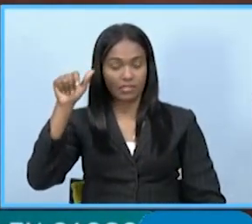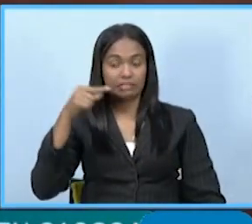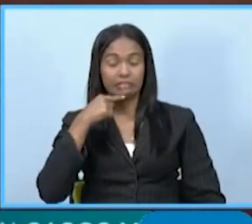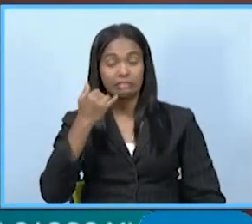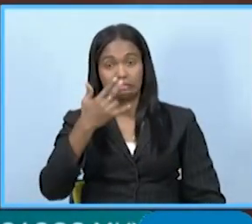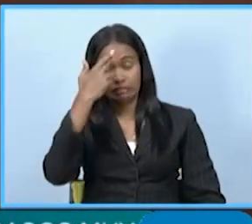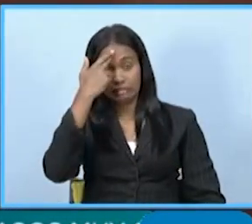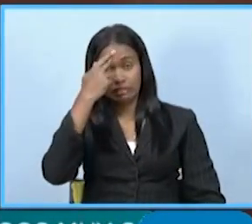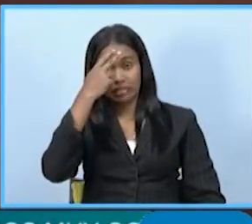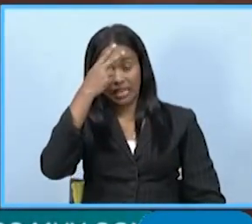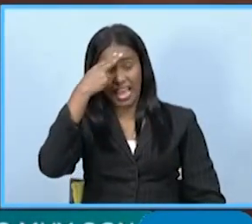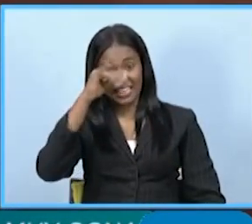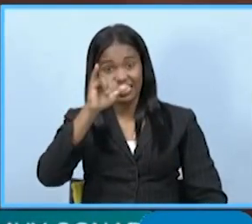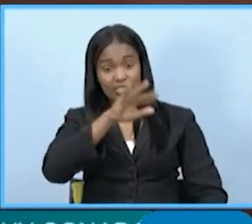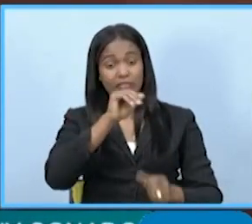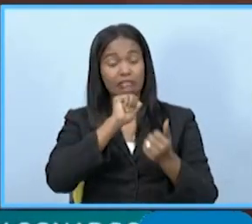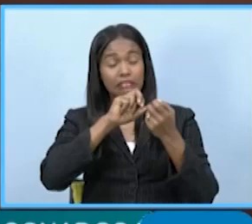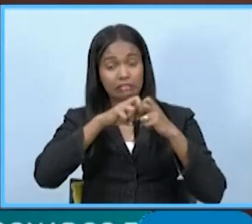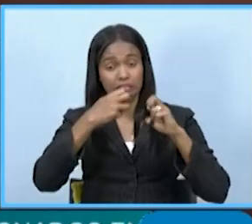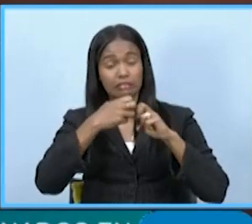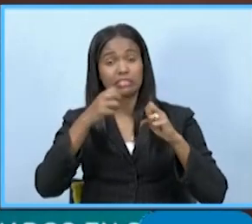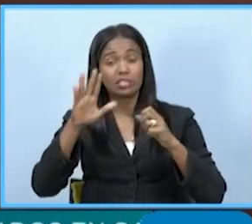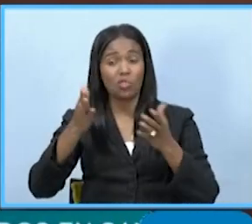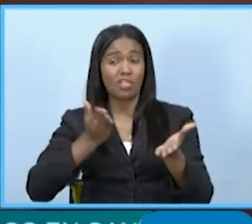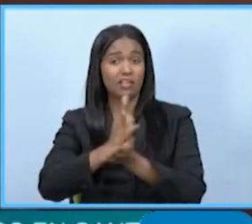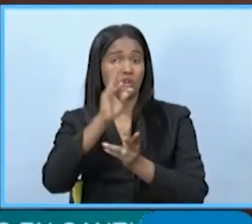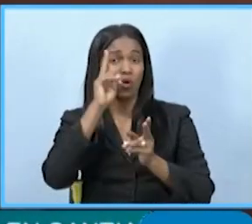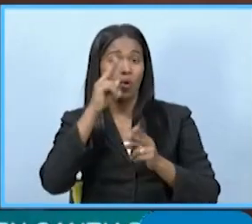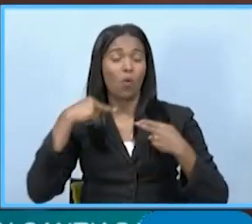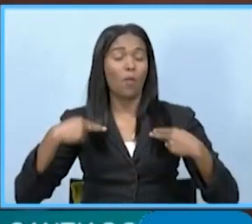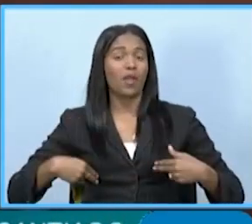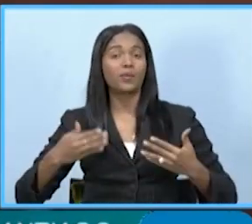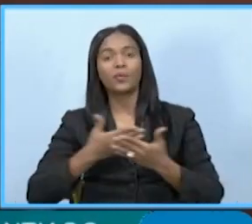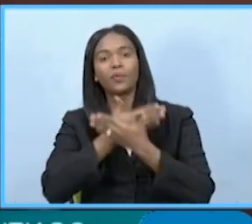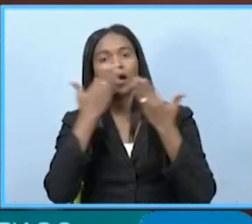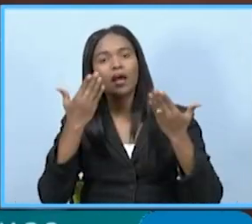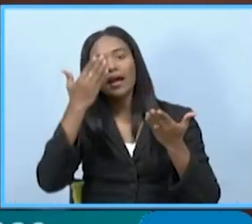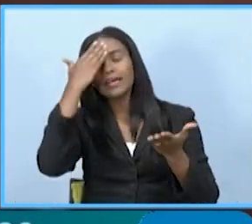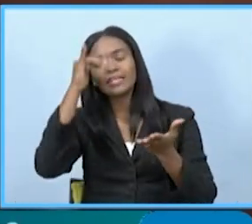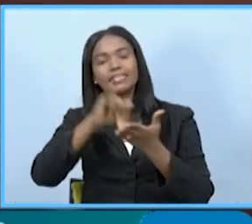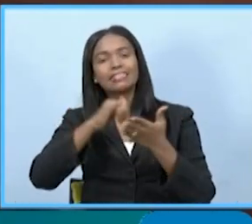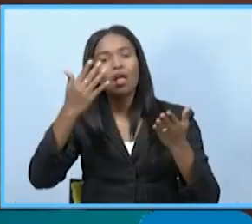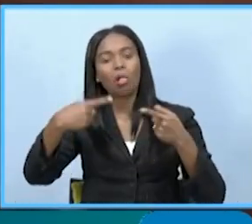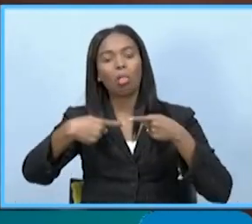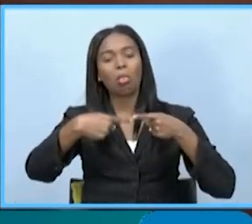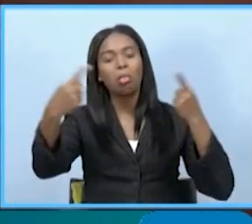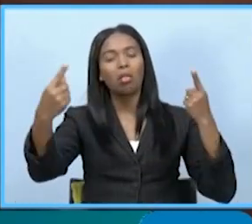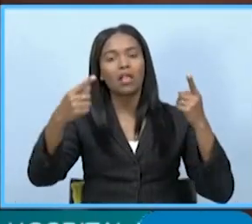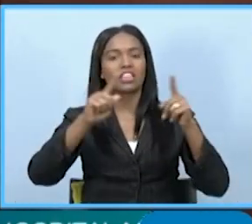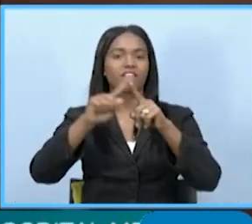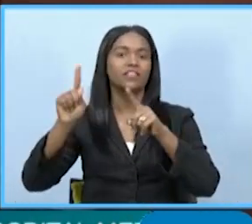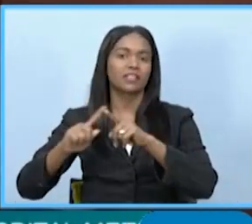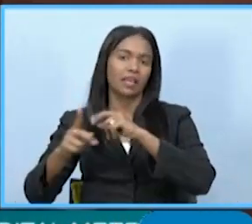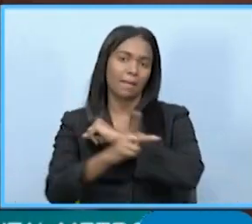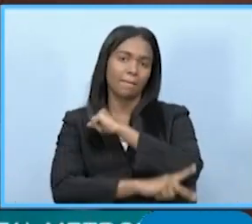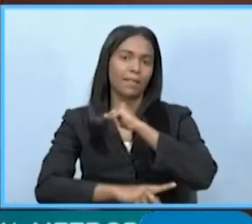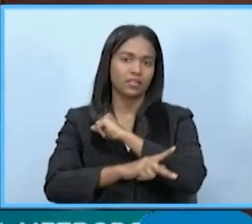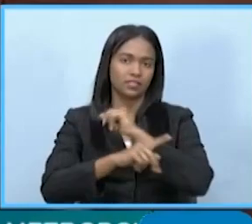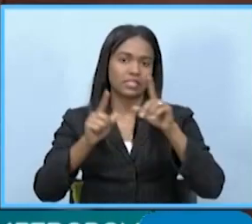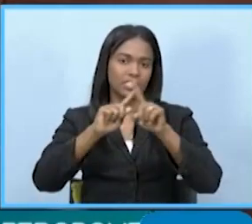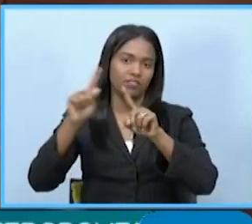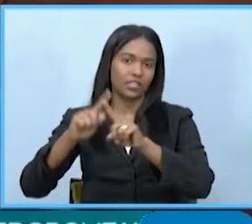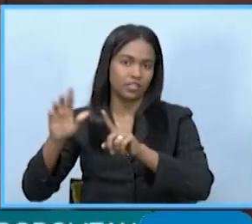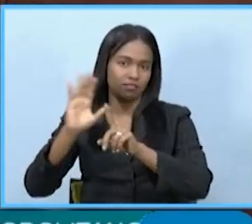Haití vive una grave crisis de derechos humanos y que esta se produce ante la indiferencia de las grandes naciones. Señaló que en